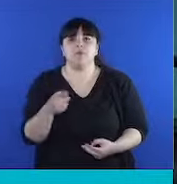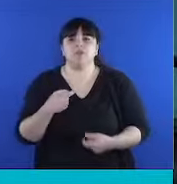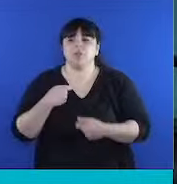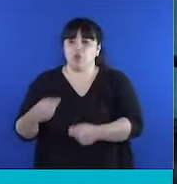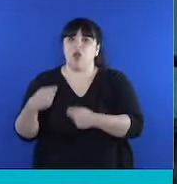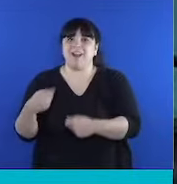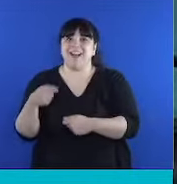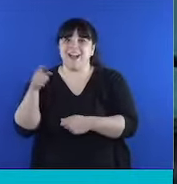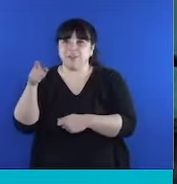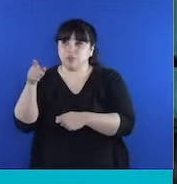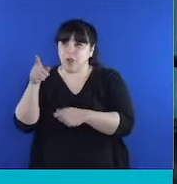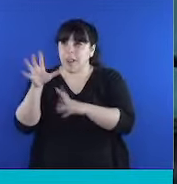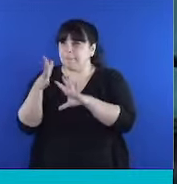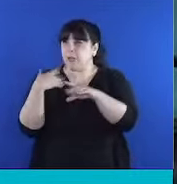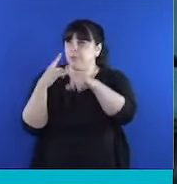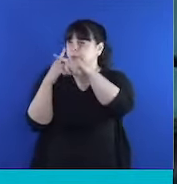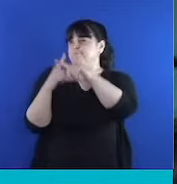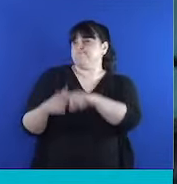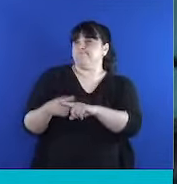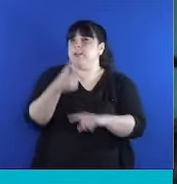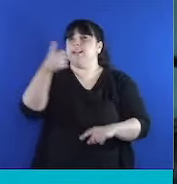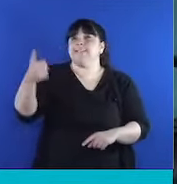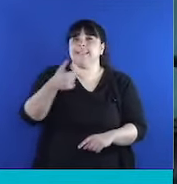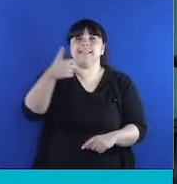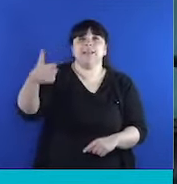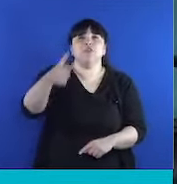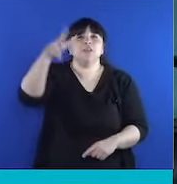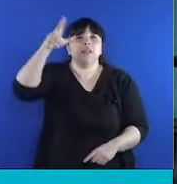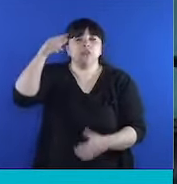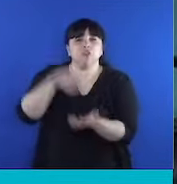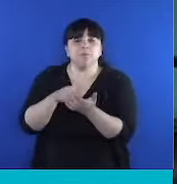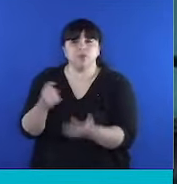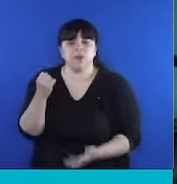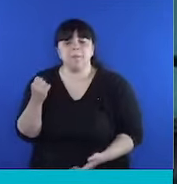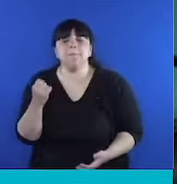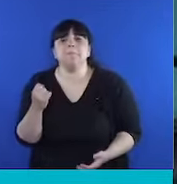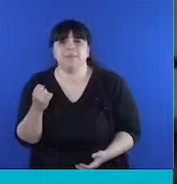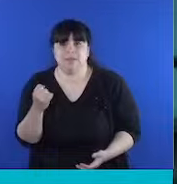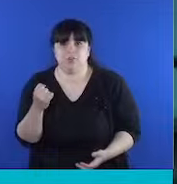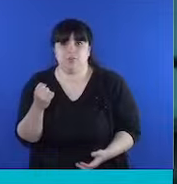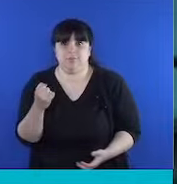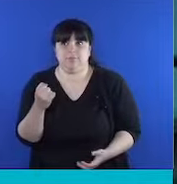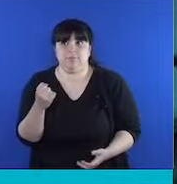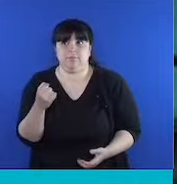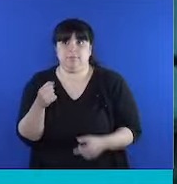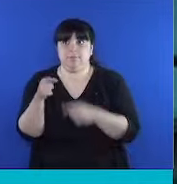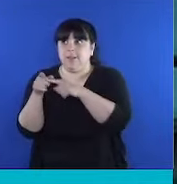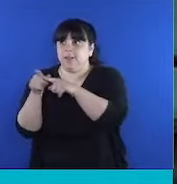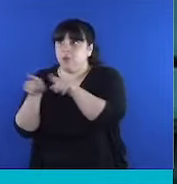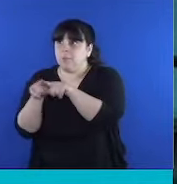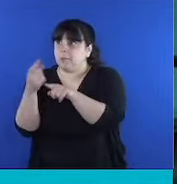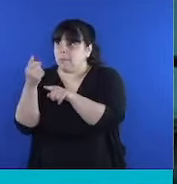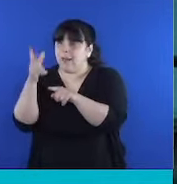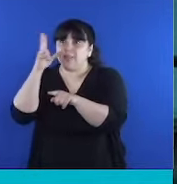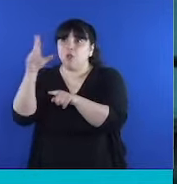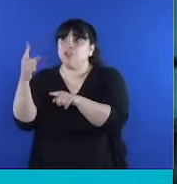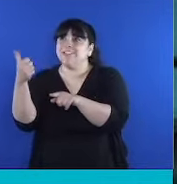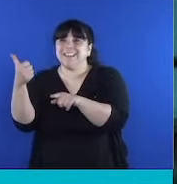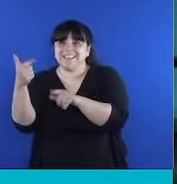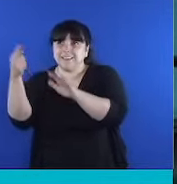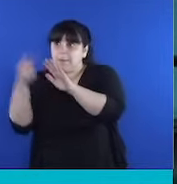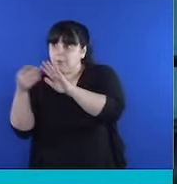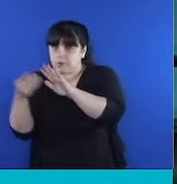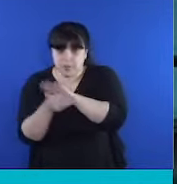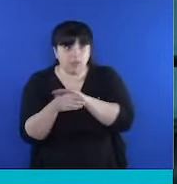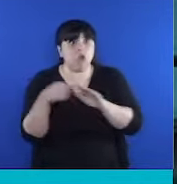hecho en viajes por 668 millones de pesos, el 86% de lo que van a ahorrar evitando las